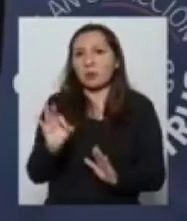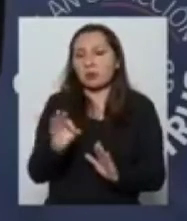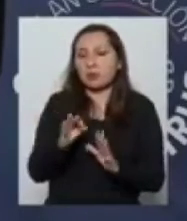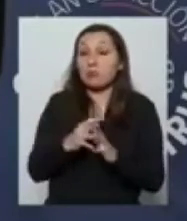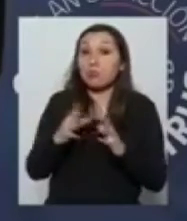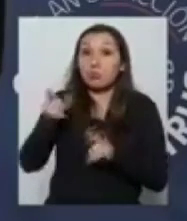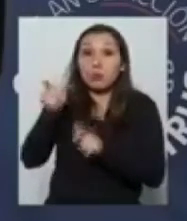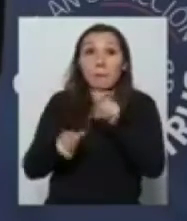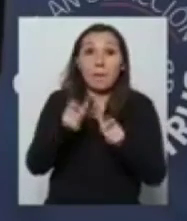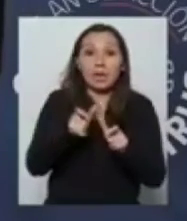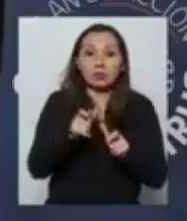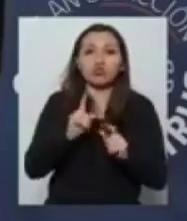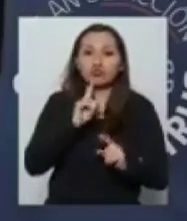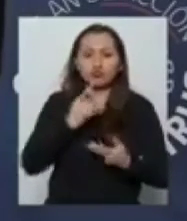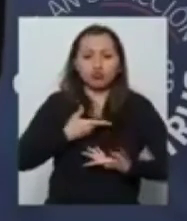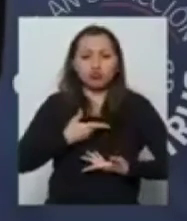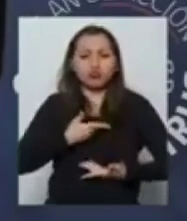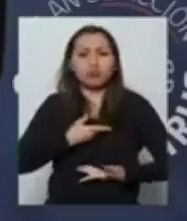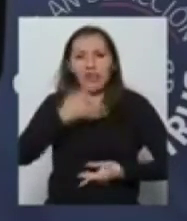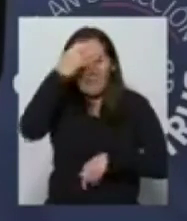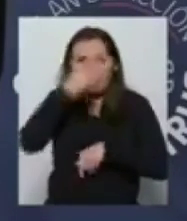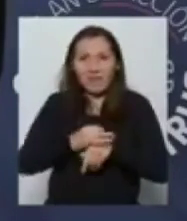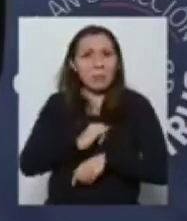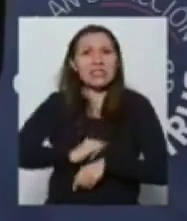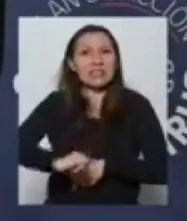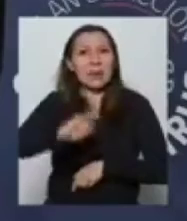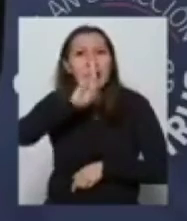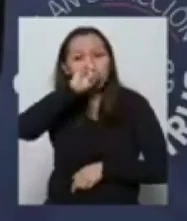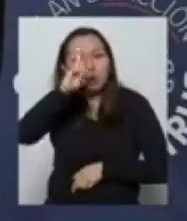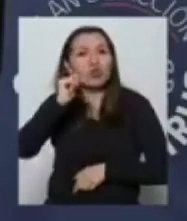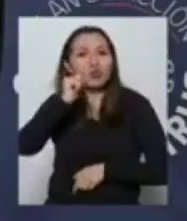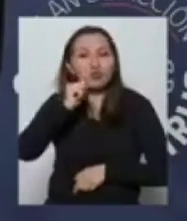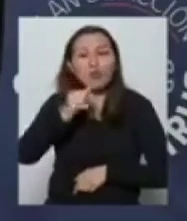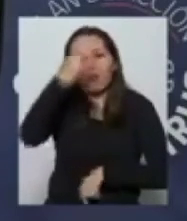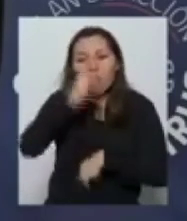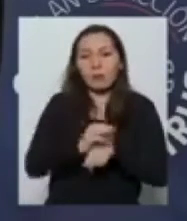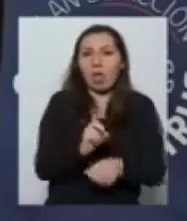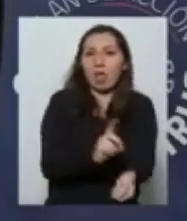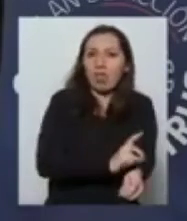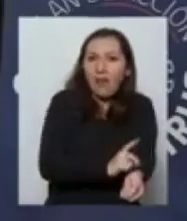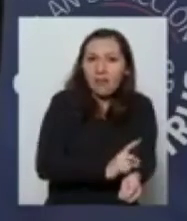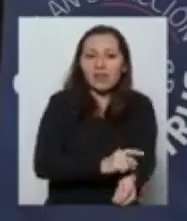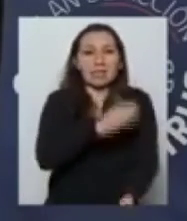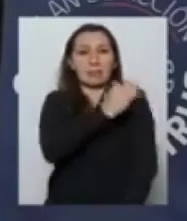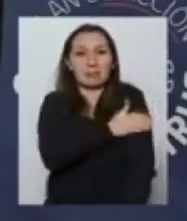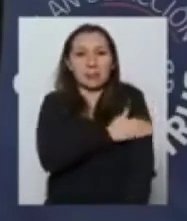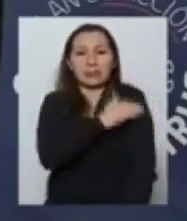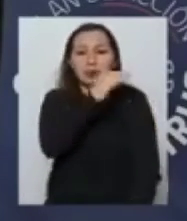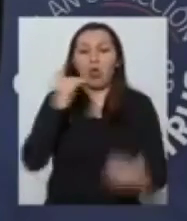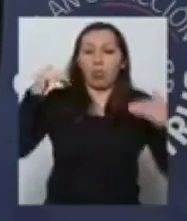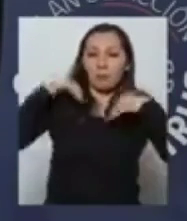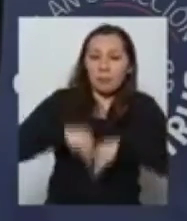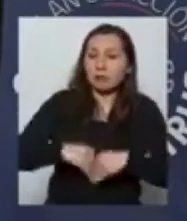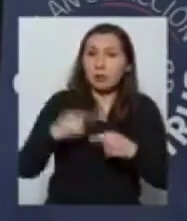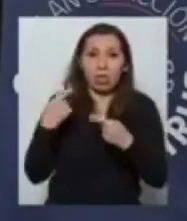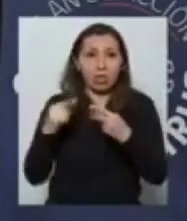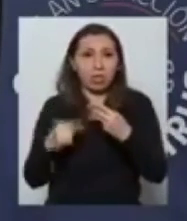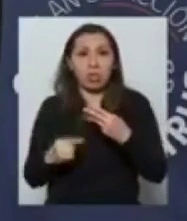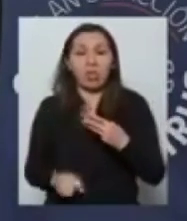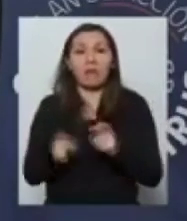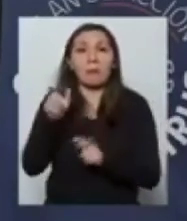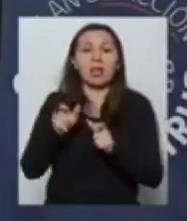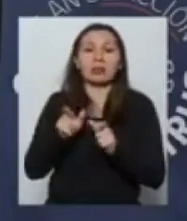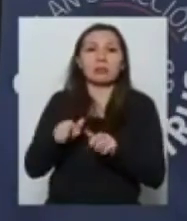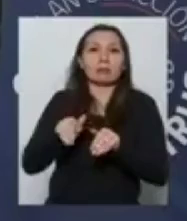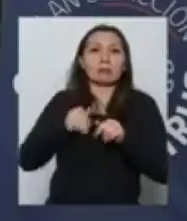20%, de pacientes con enfermedades crónicas, diabetes, hipertensión, depresión, etcétera,